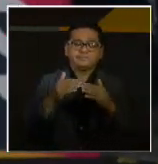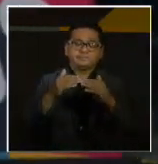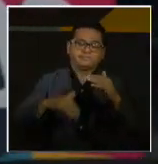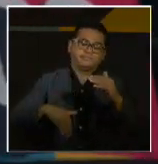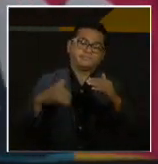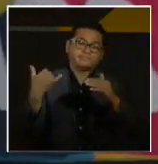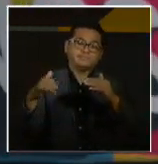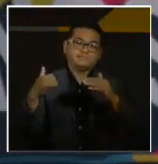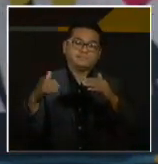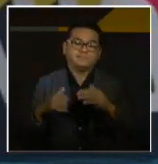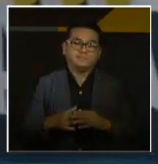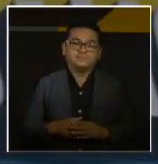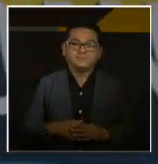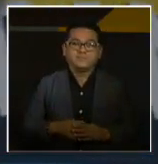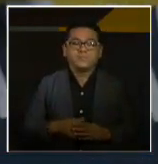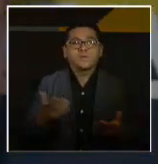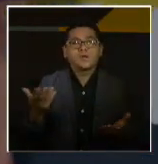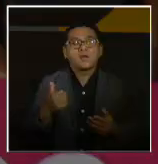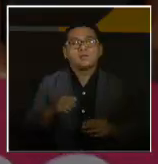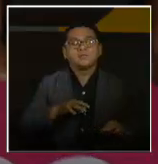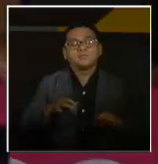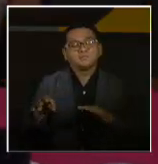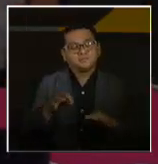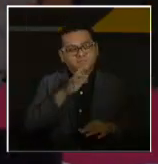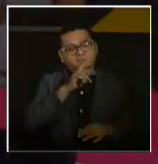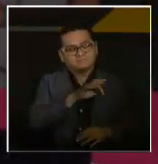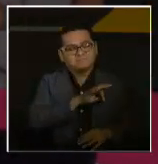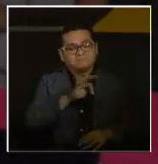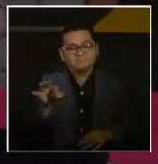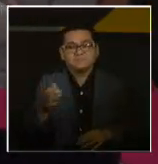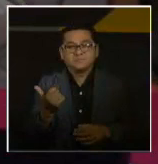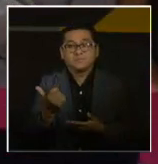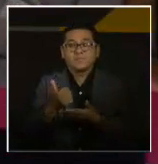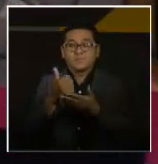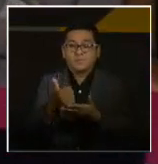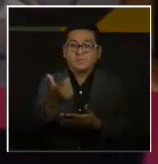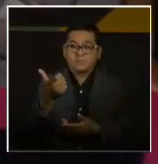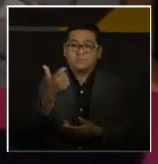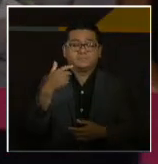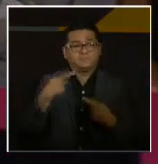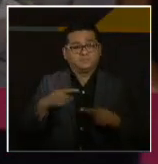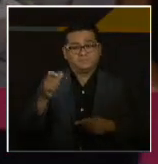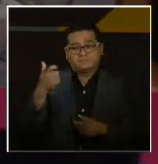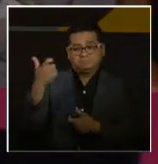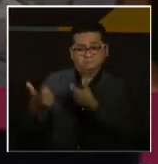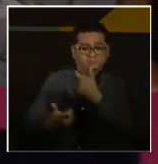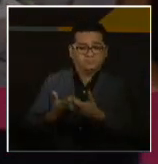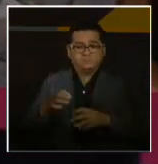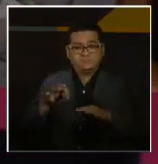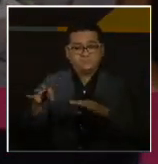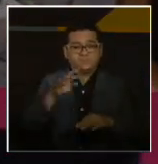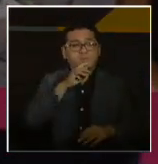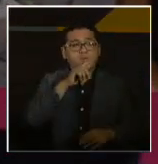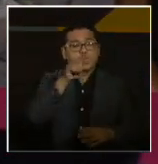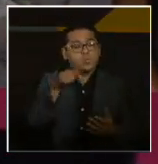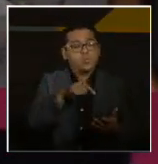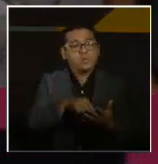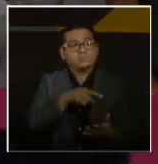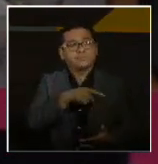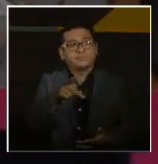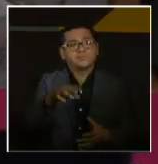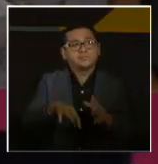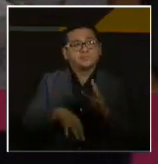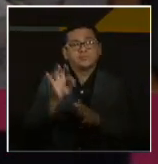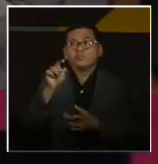se vive en Yucatán es creando empleos que puedan beneficiar la economía de los ciudadanos. Tenemos que ubicar la pobreza en